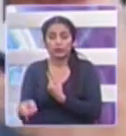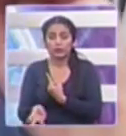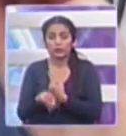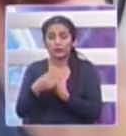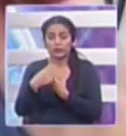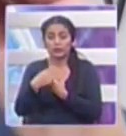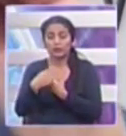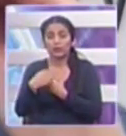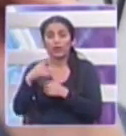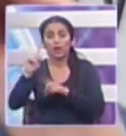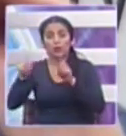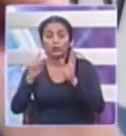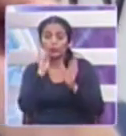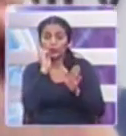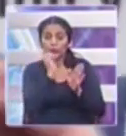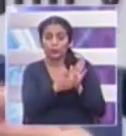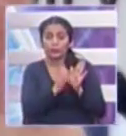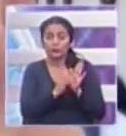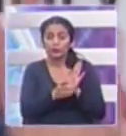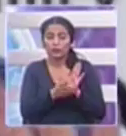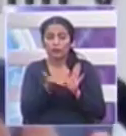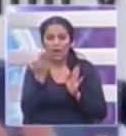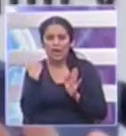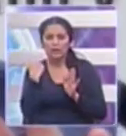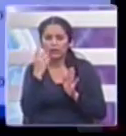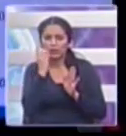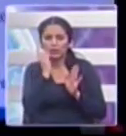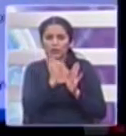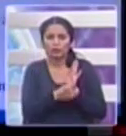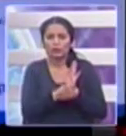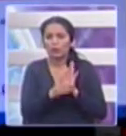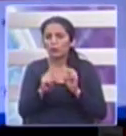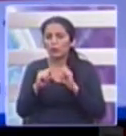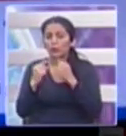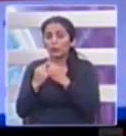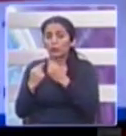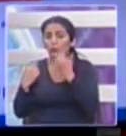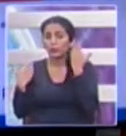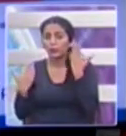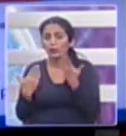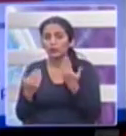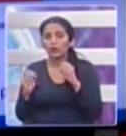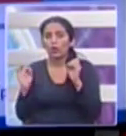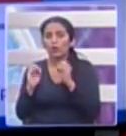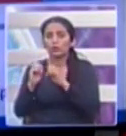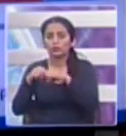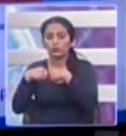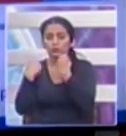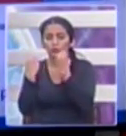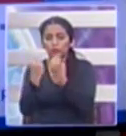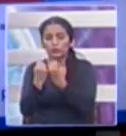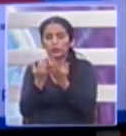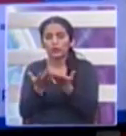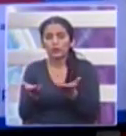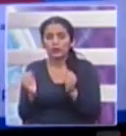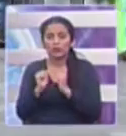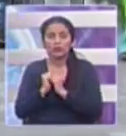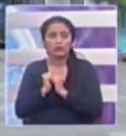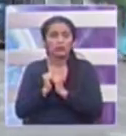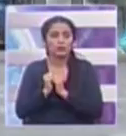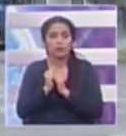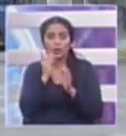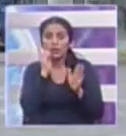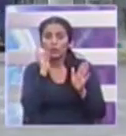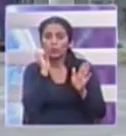de denuncia que se ha presentado en días anteriores por organizaciones sociales como la Comisión Anticorrupción y también por actores